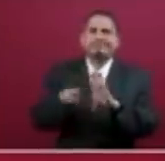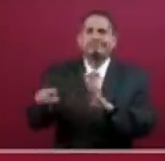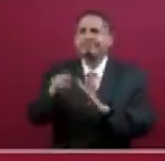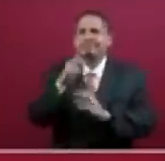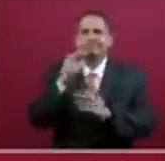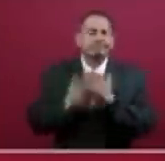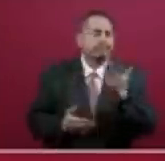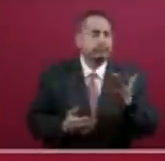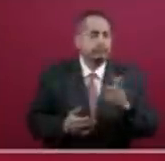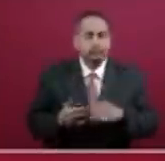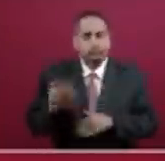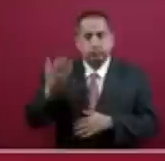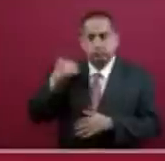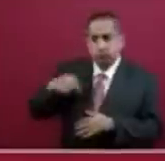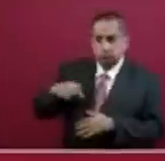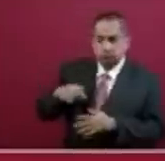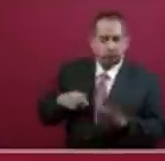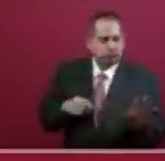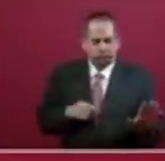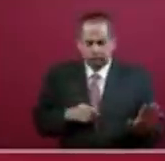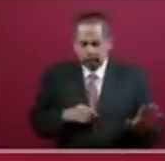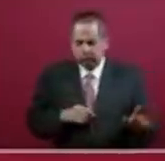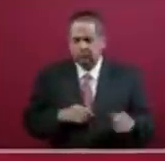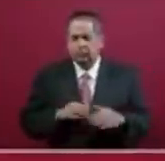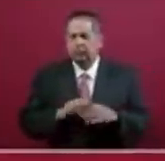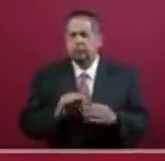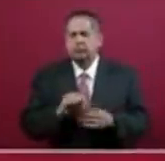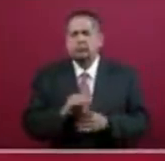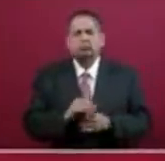Pero que ya habló de algo de